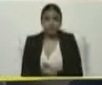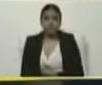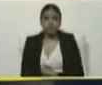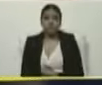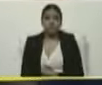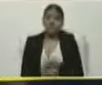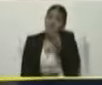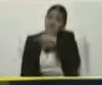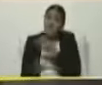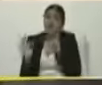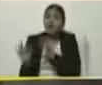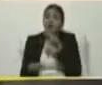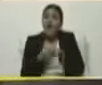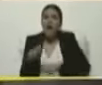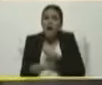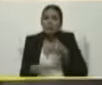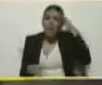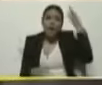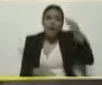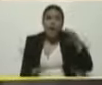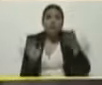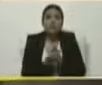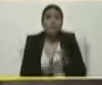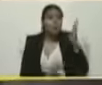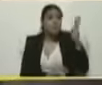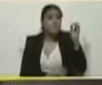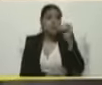Y ellos hicieron creer por bots